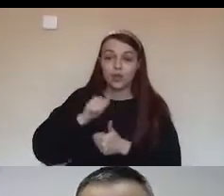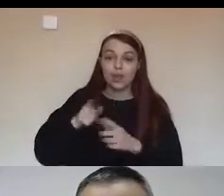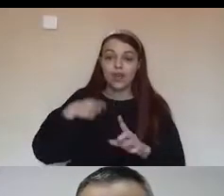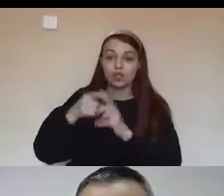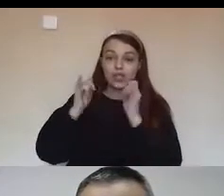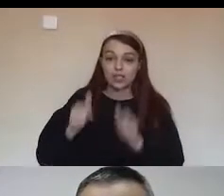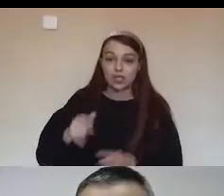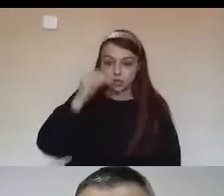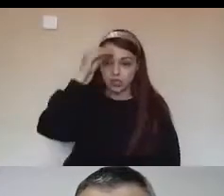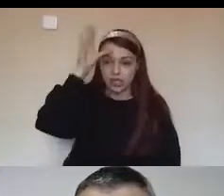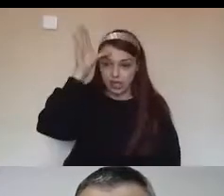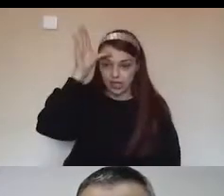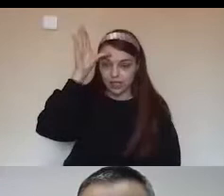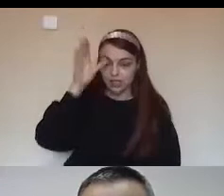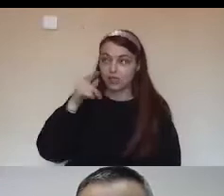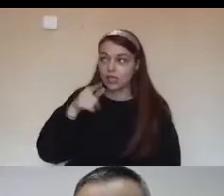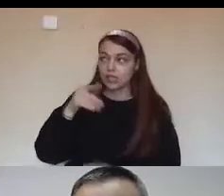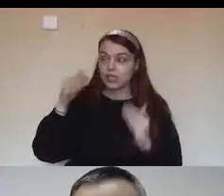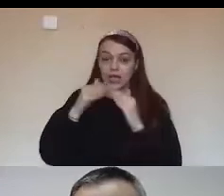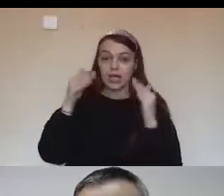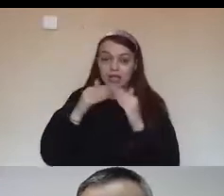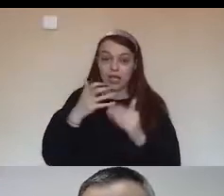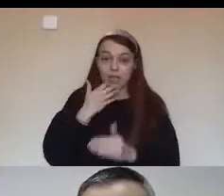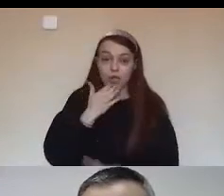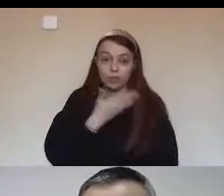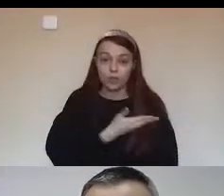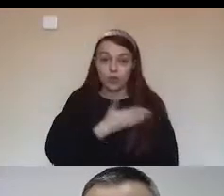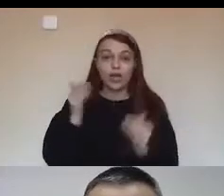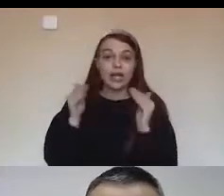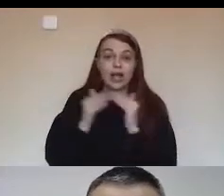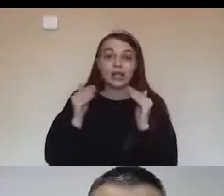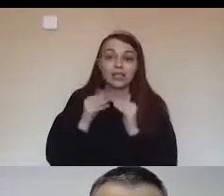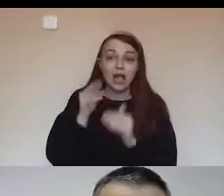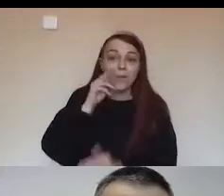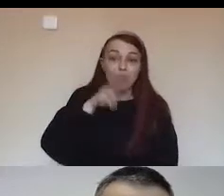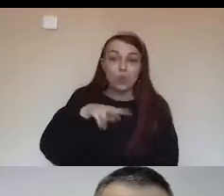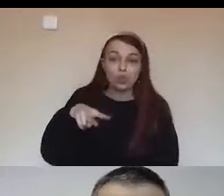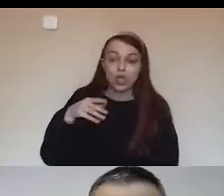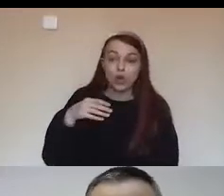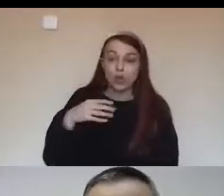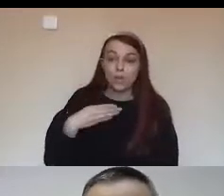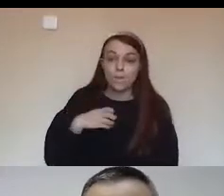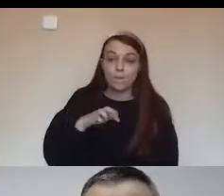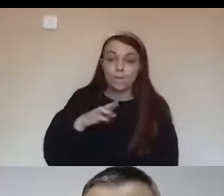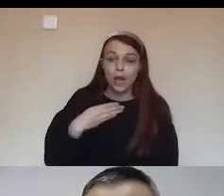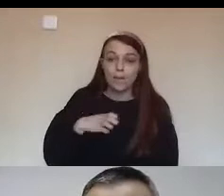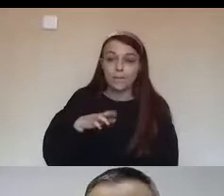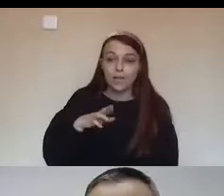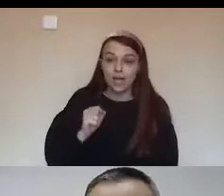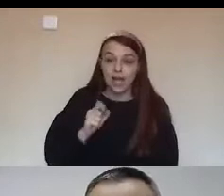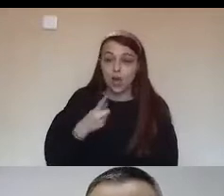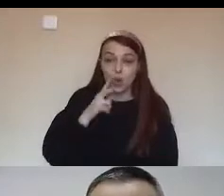¿no? Esta casa que veis aquí es la Casa Museo de la Barbera, que es uno de los museos